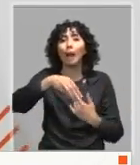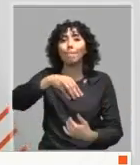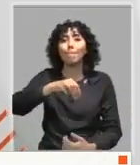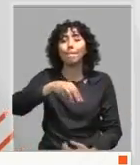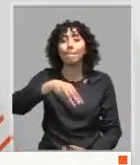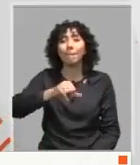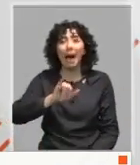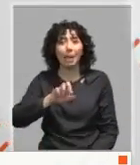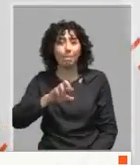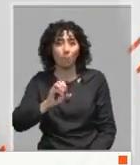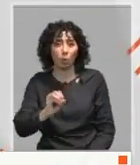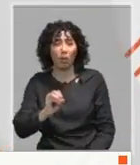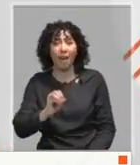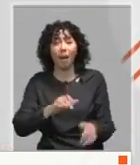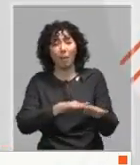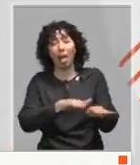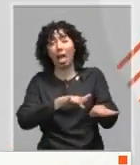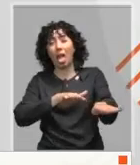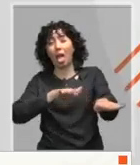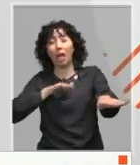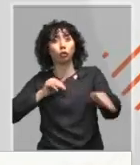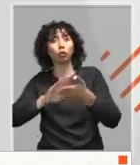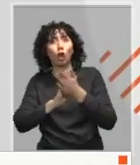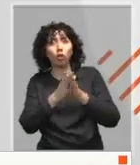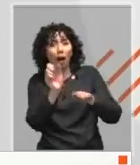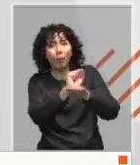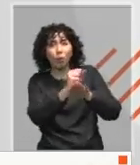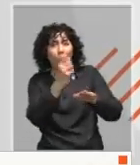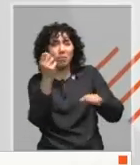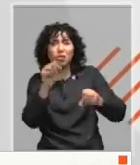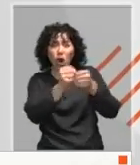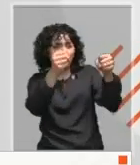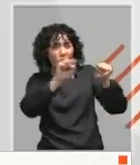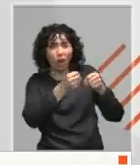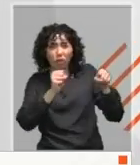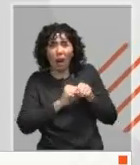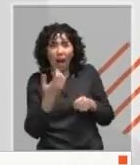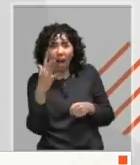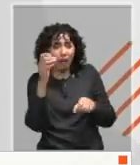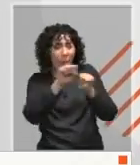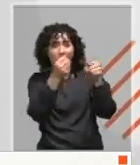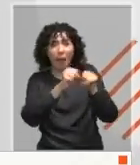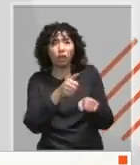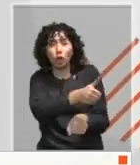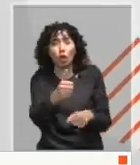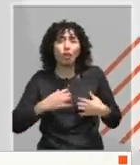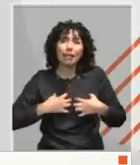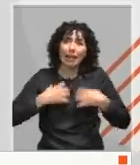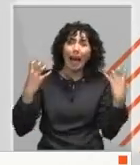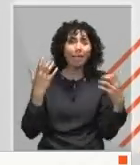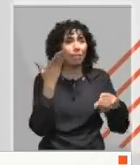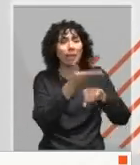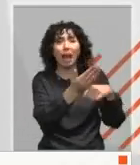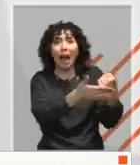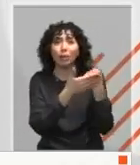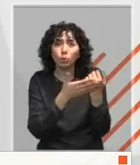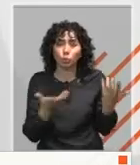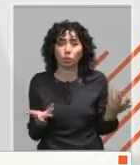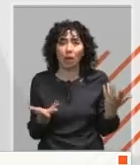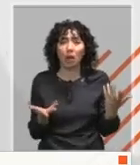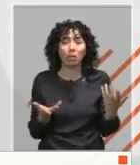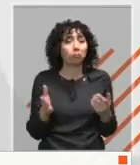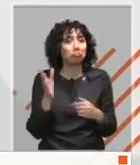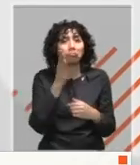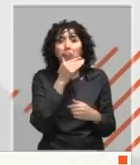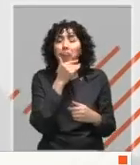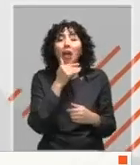fila era larga, todos con los vidrios rotos en medio de la misma rabia e impotencia, pidiendo ayuda. Aseguran que no la recibieron